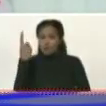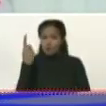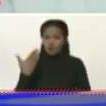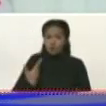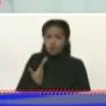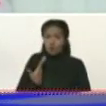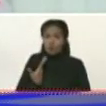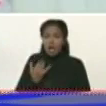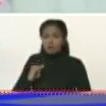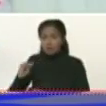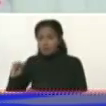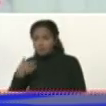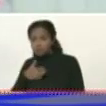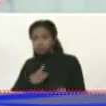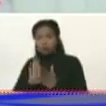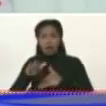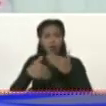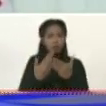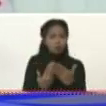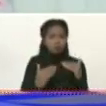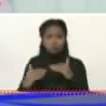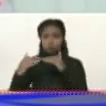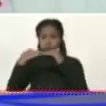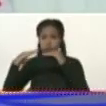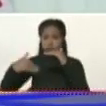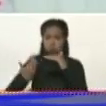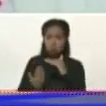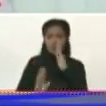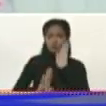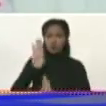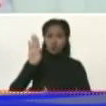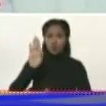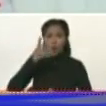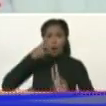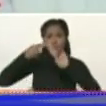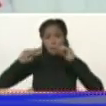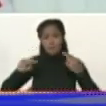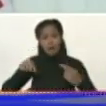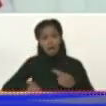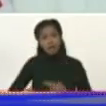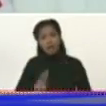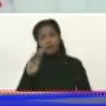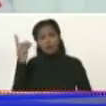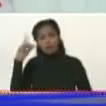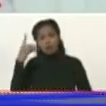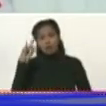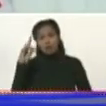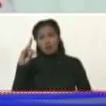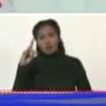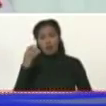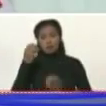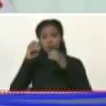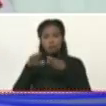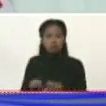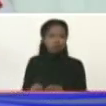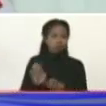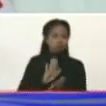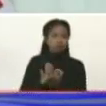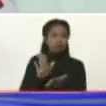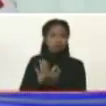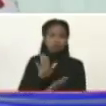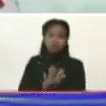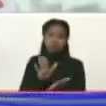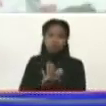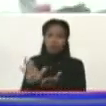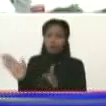puede garantizar, como lo ha hecho, la estabilidad, el crecimiento y la paz en Bolivia. Y cesar